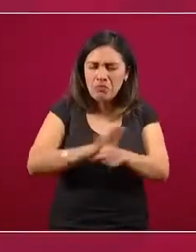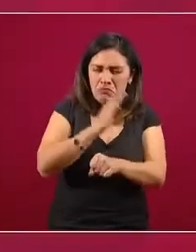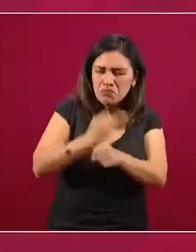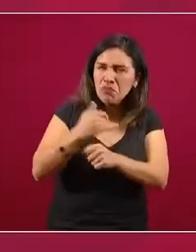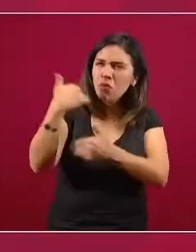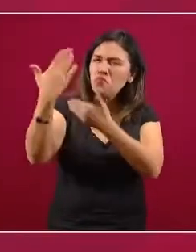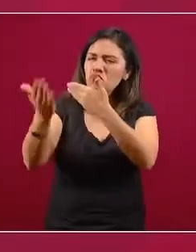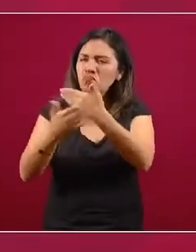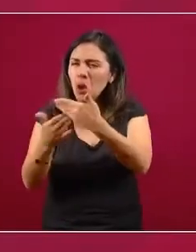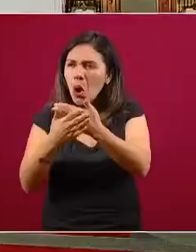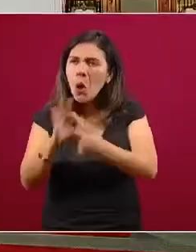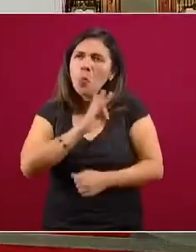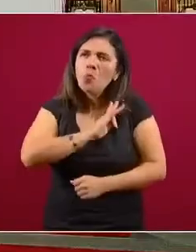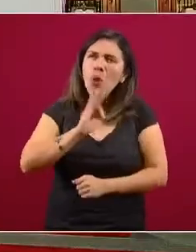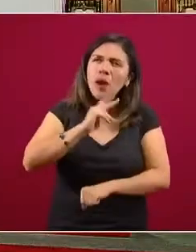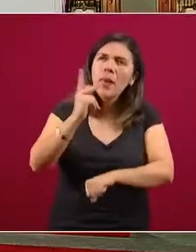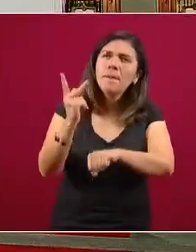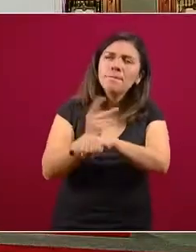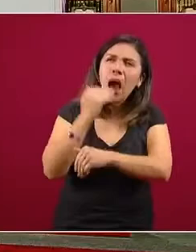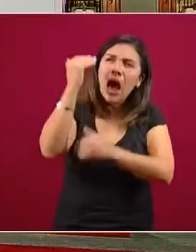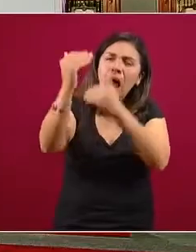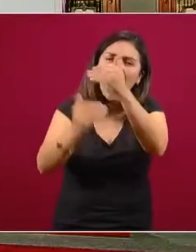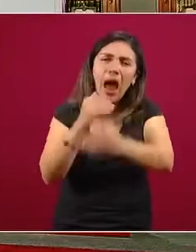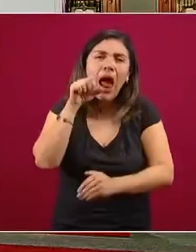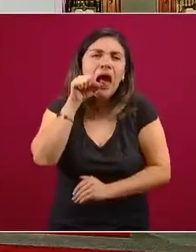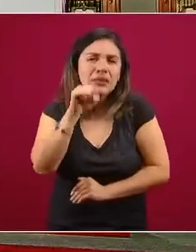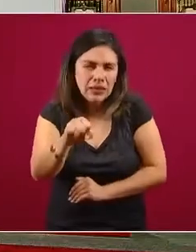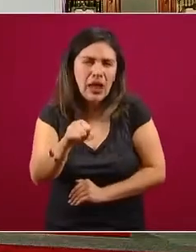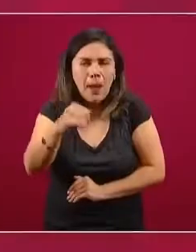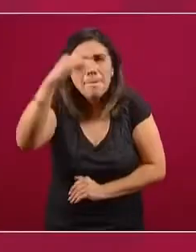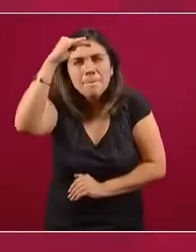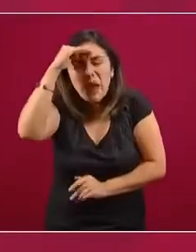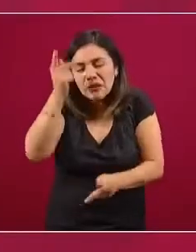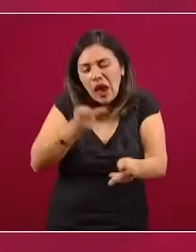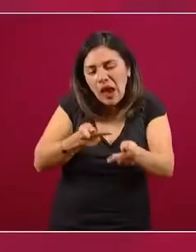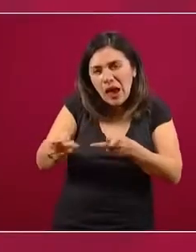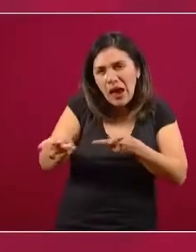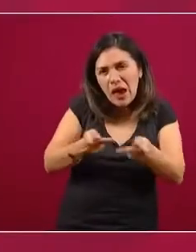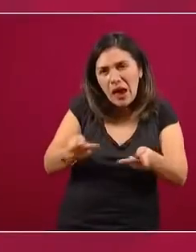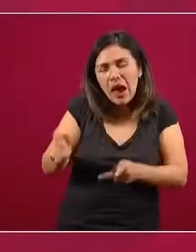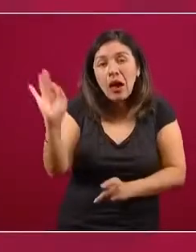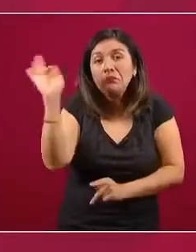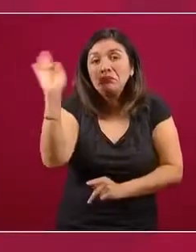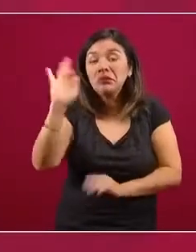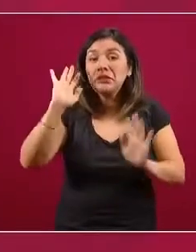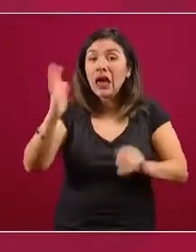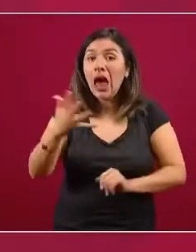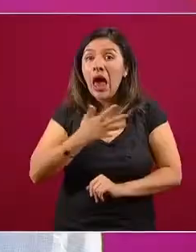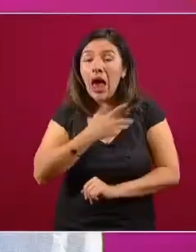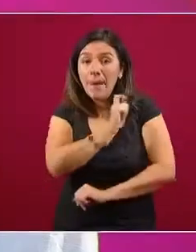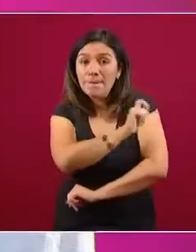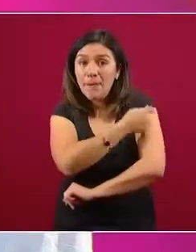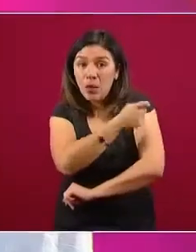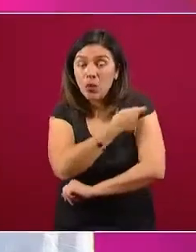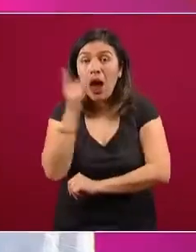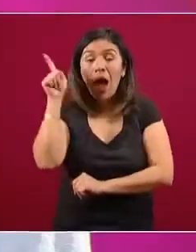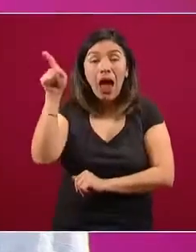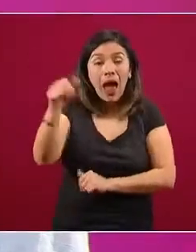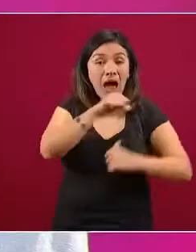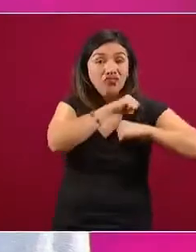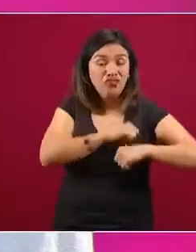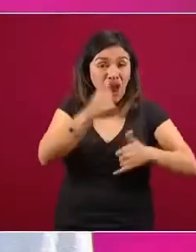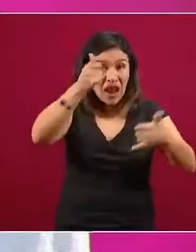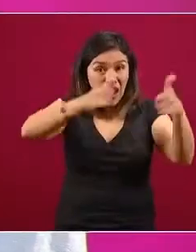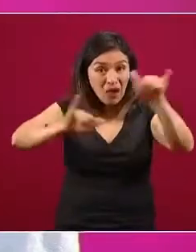sobre los escenarios posibles en los que se podría tener la vacuna. El laboratorio, quien es el